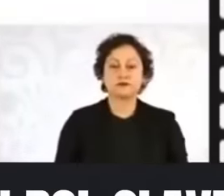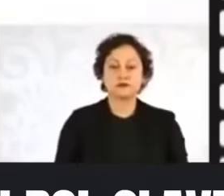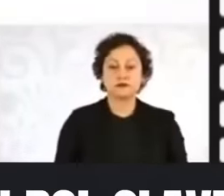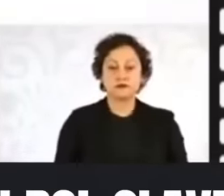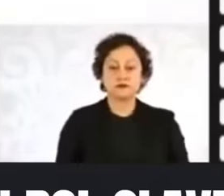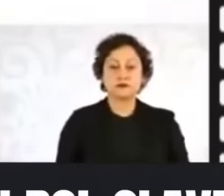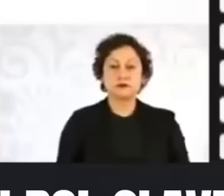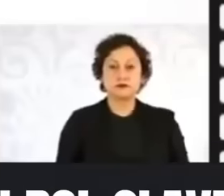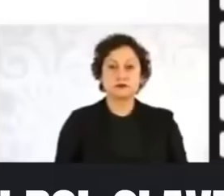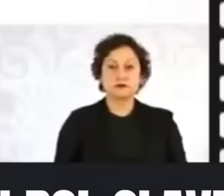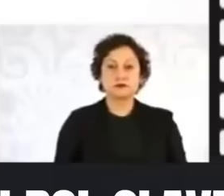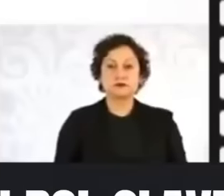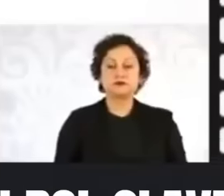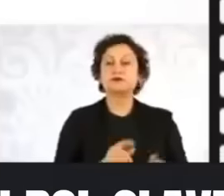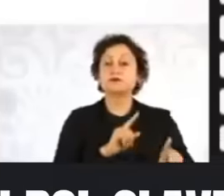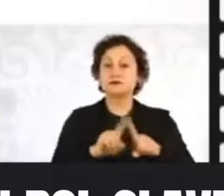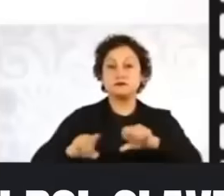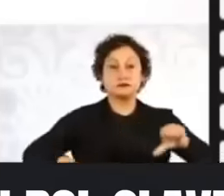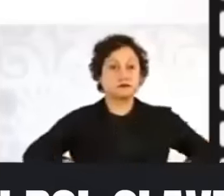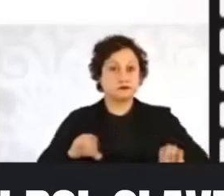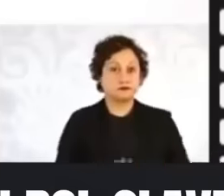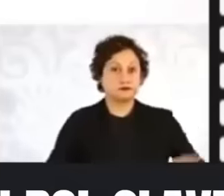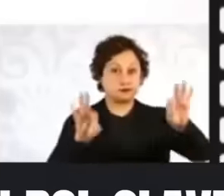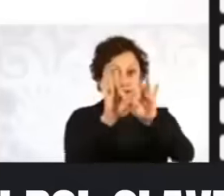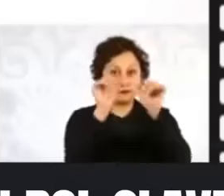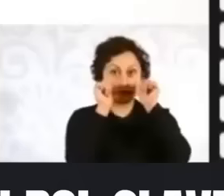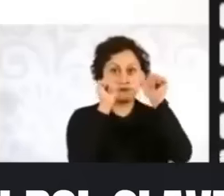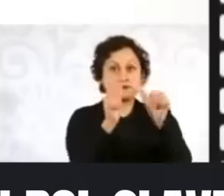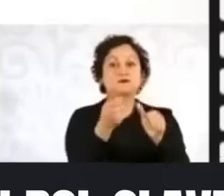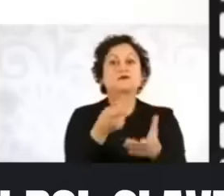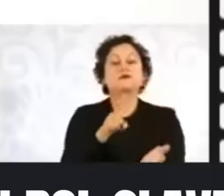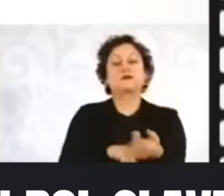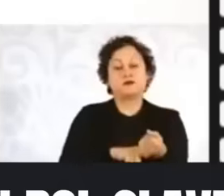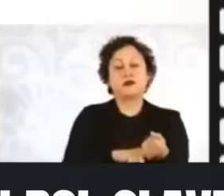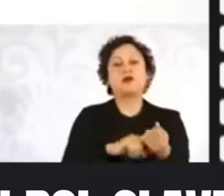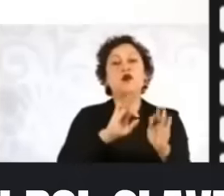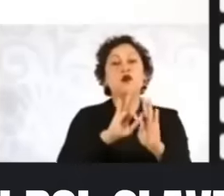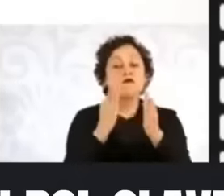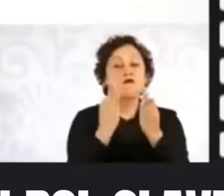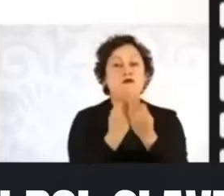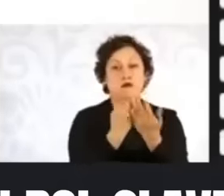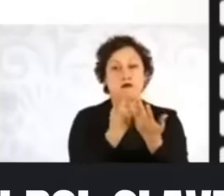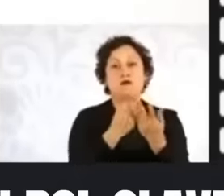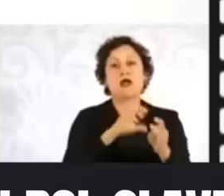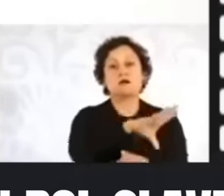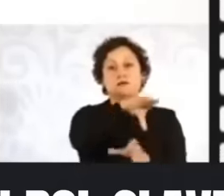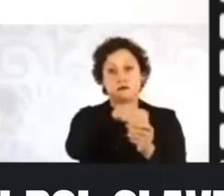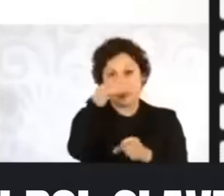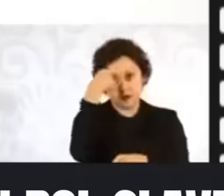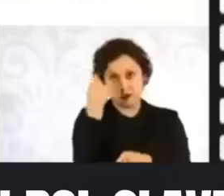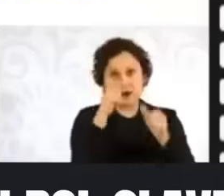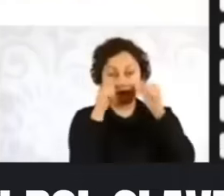Para poder implementar las acciones prioritarias, se desarrolla un modelo de atención integral a los delitos de alto impacto. Este modelo contempla